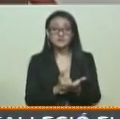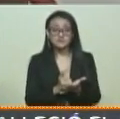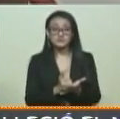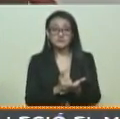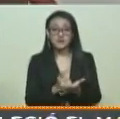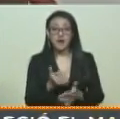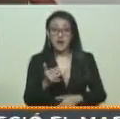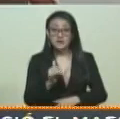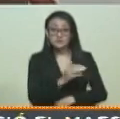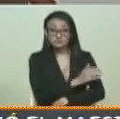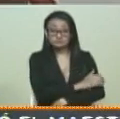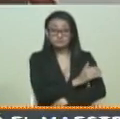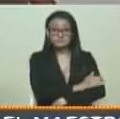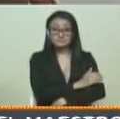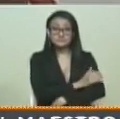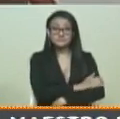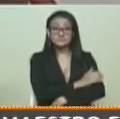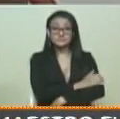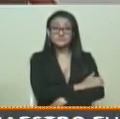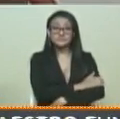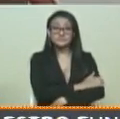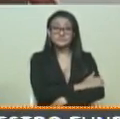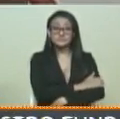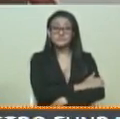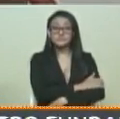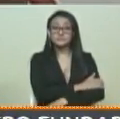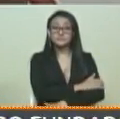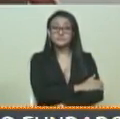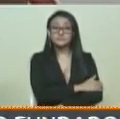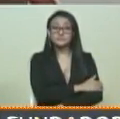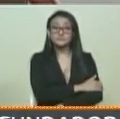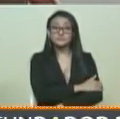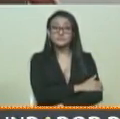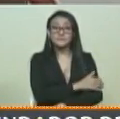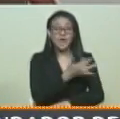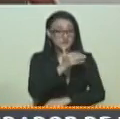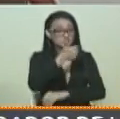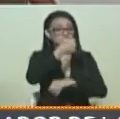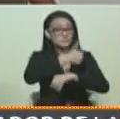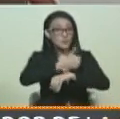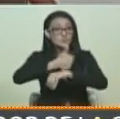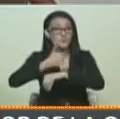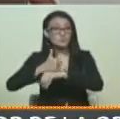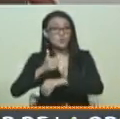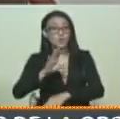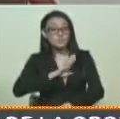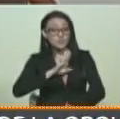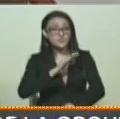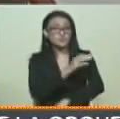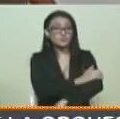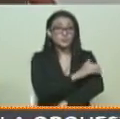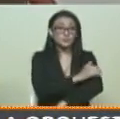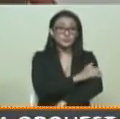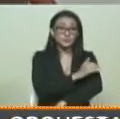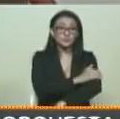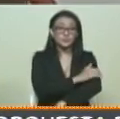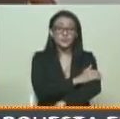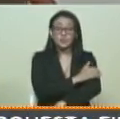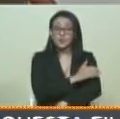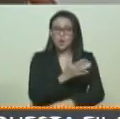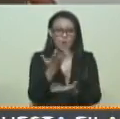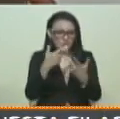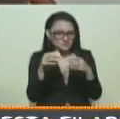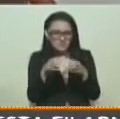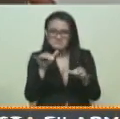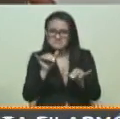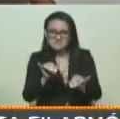factores de la derecha venezolana y altos dirigentes de partidos u organizaciones de la